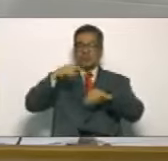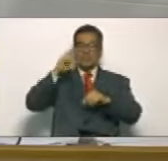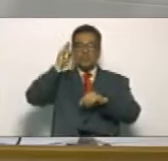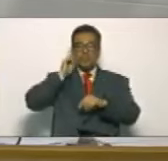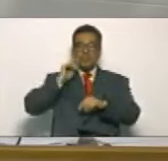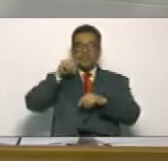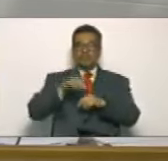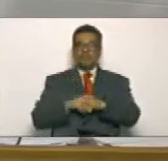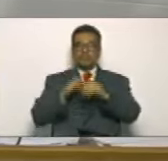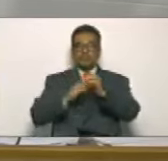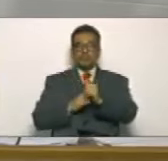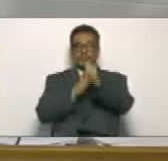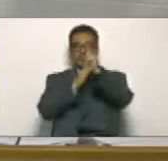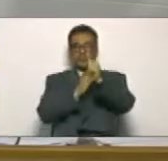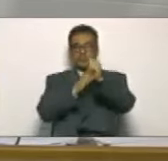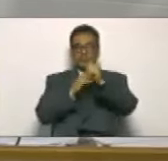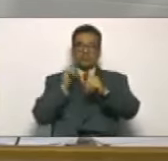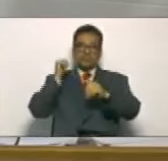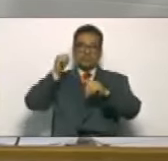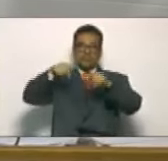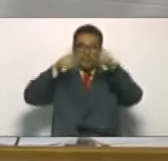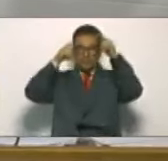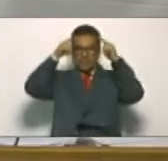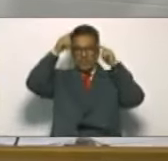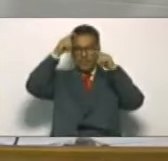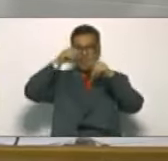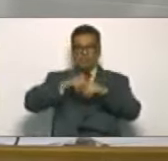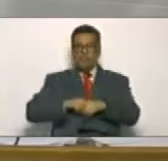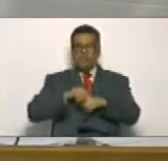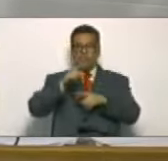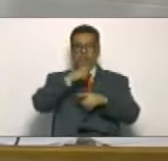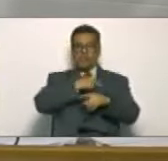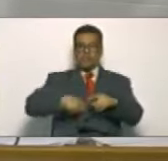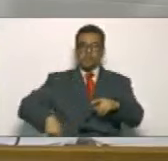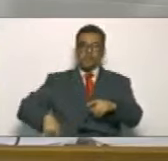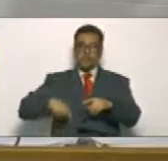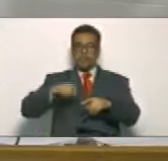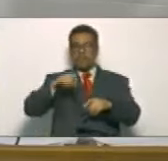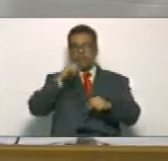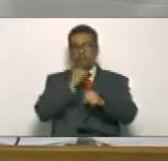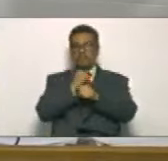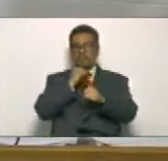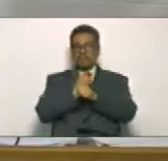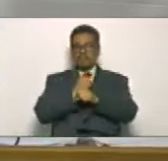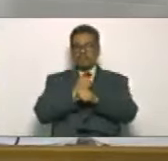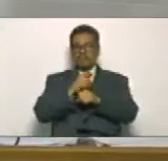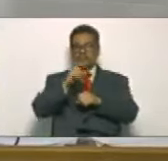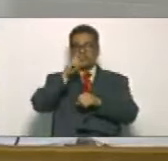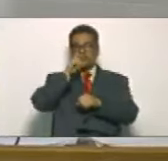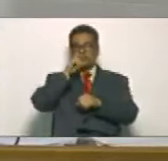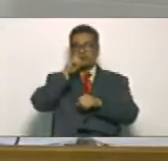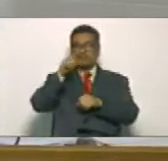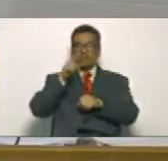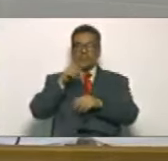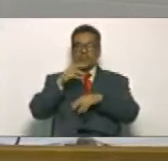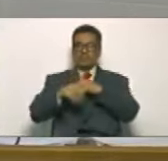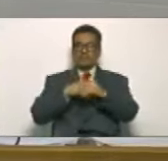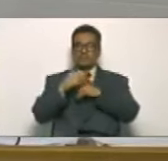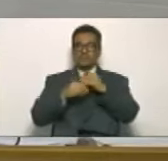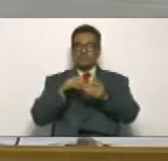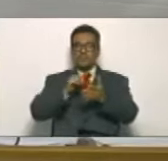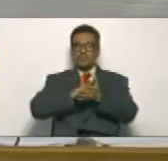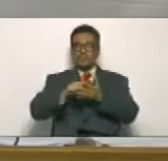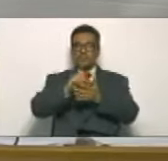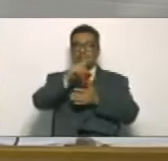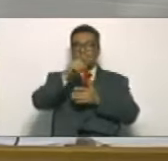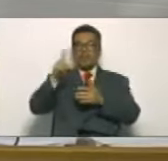Bolivariana, liderada por el comandante eterno Hugo Rafael Chávez Frías y el presidente Nicolás Maduro Moros, de conformidad con lo establecido